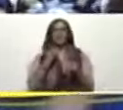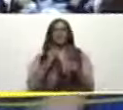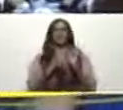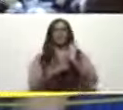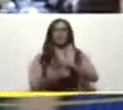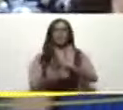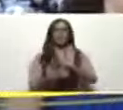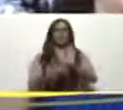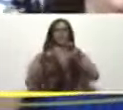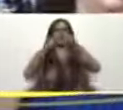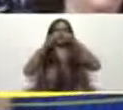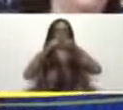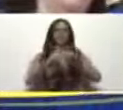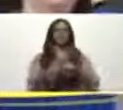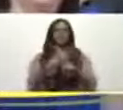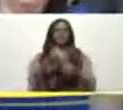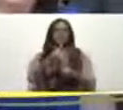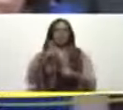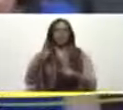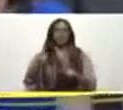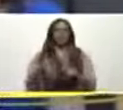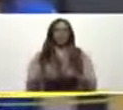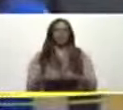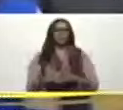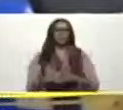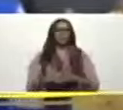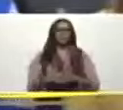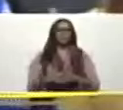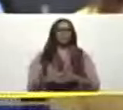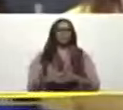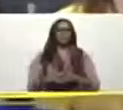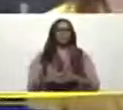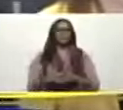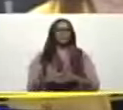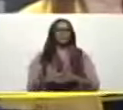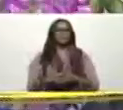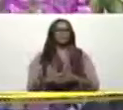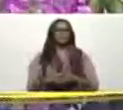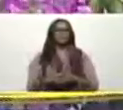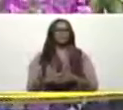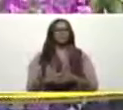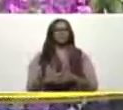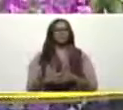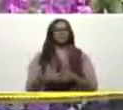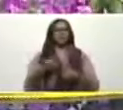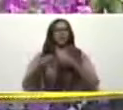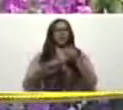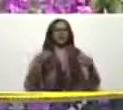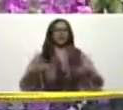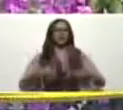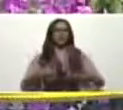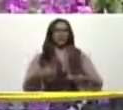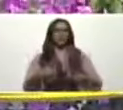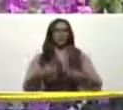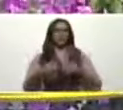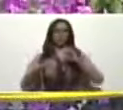mostrarlos y detallarlos cada uno. Los tenemos detallados. Hay que hacer un esfuerzo comunicacional